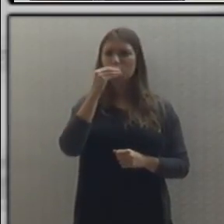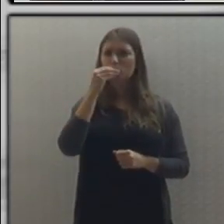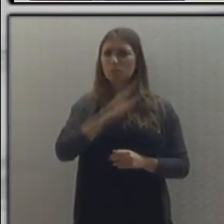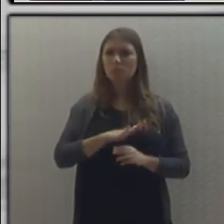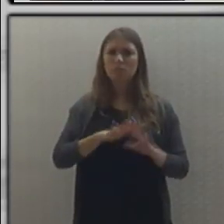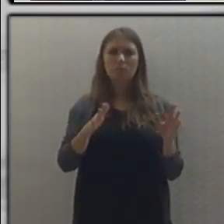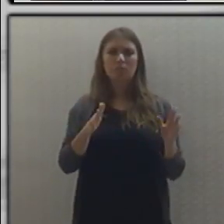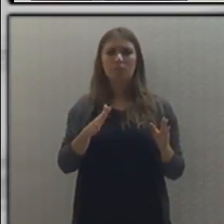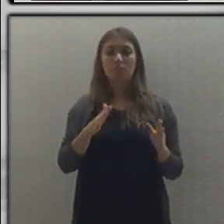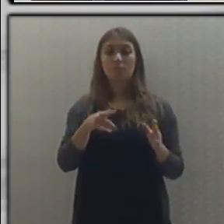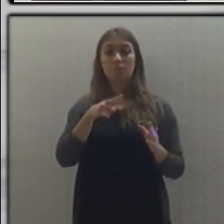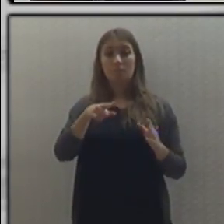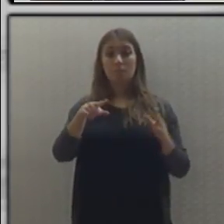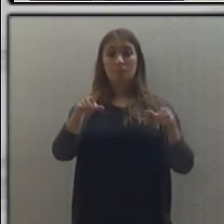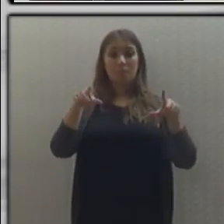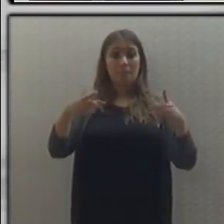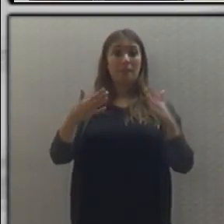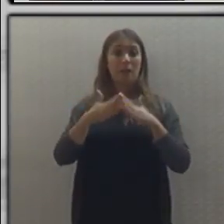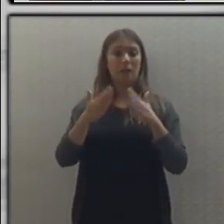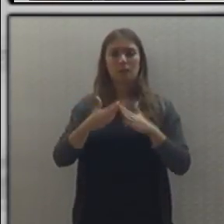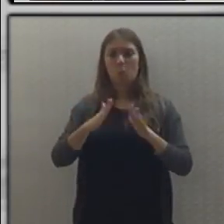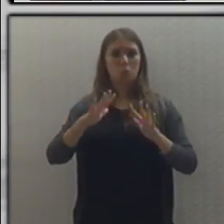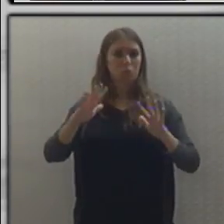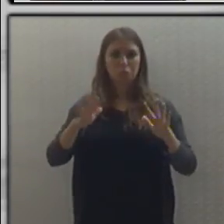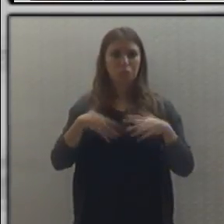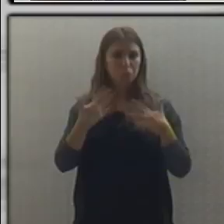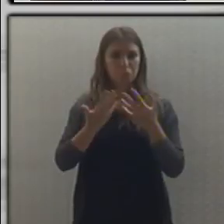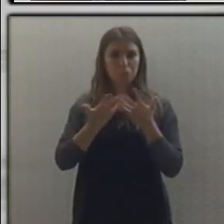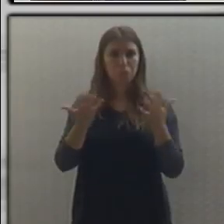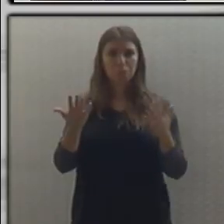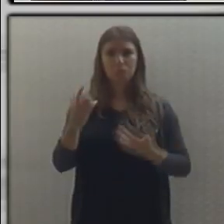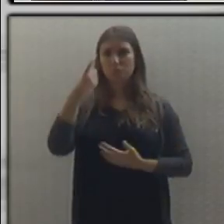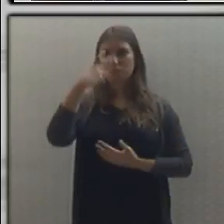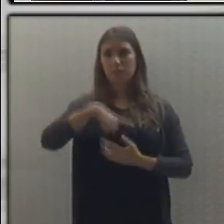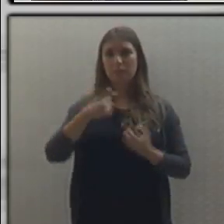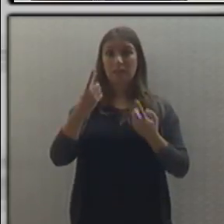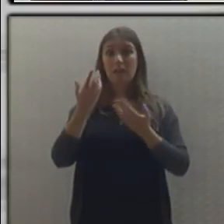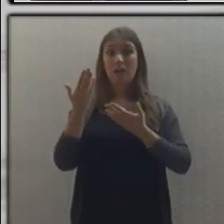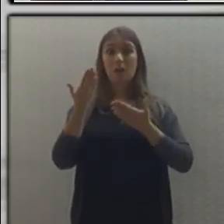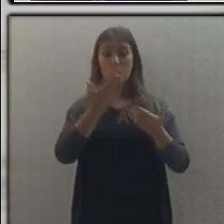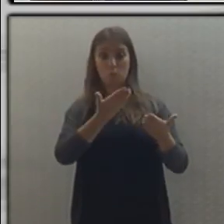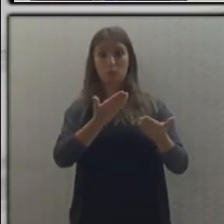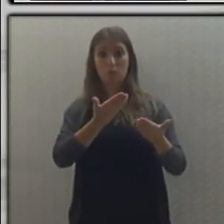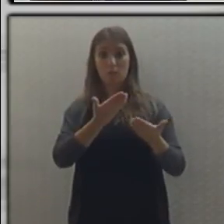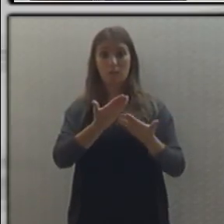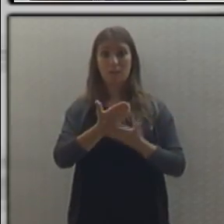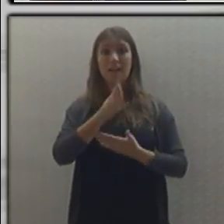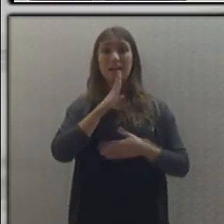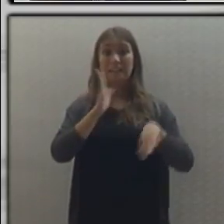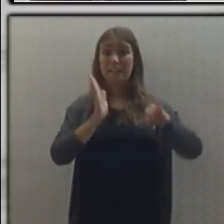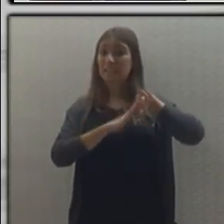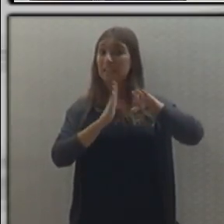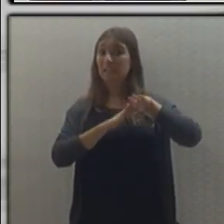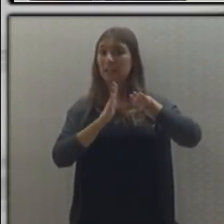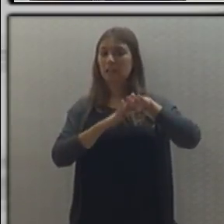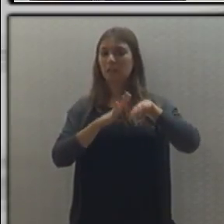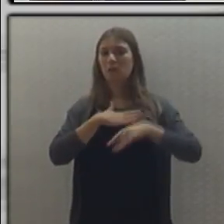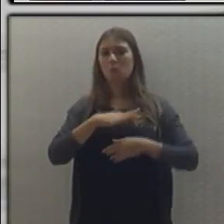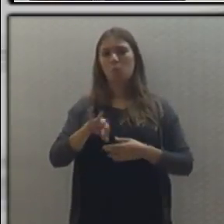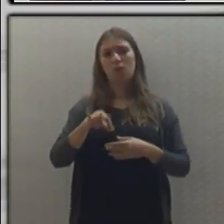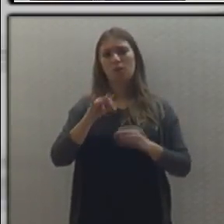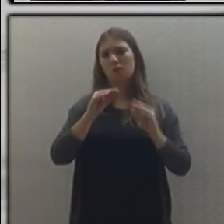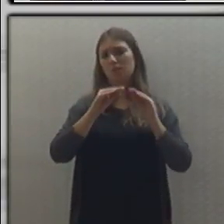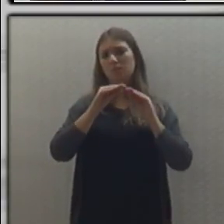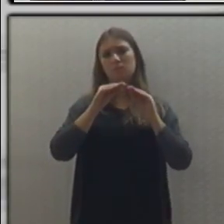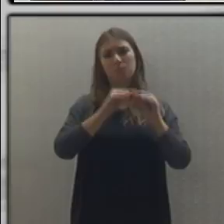en el sentido de si en esta vivienda de repente alguien necesita ayuda, esta pieza de la izquierda puede funcionar de manera